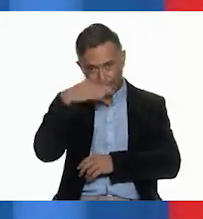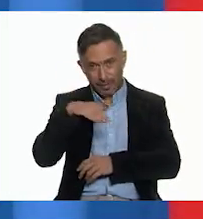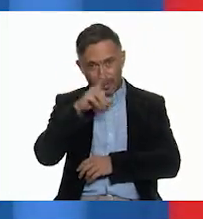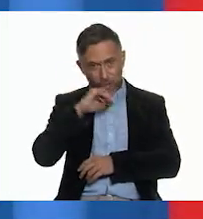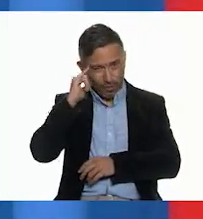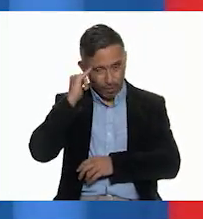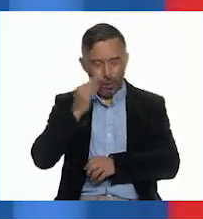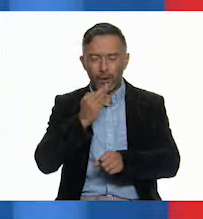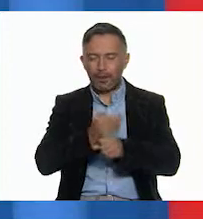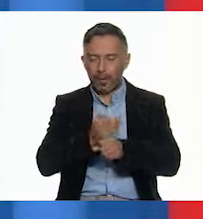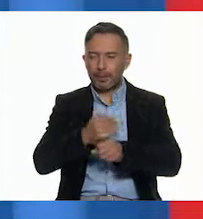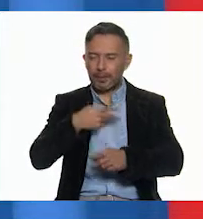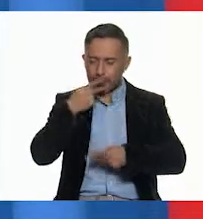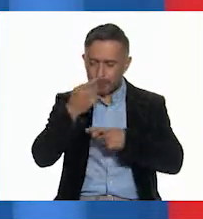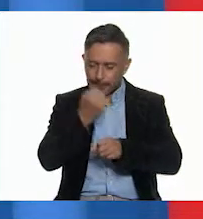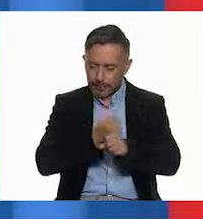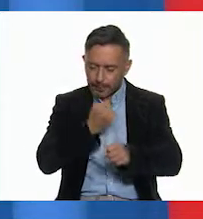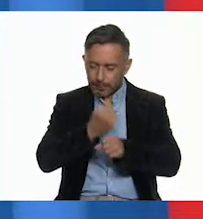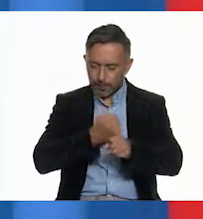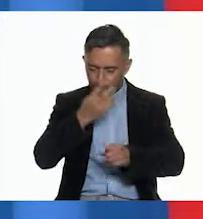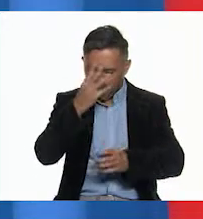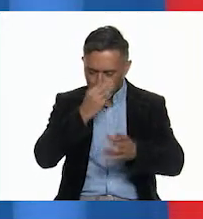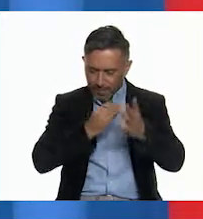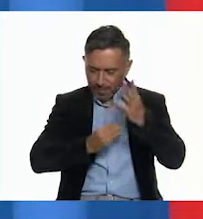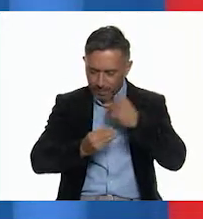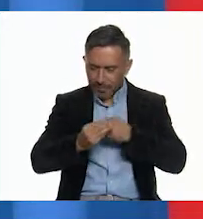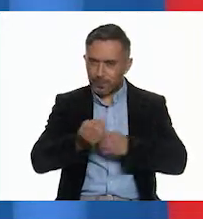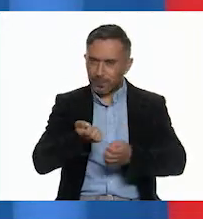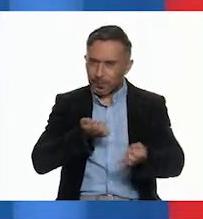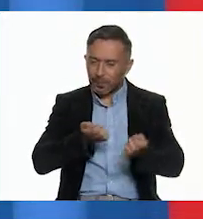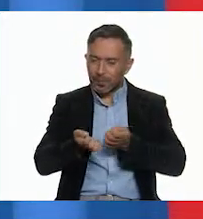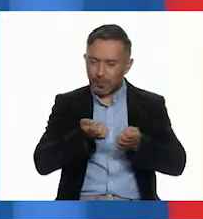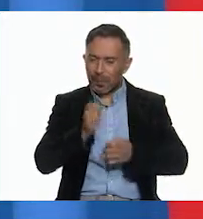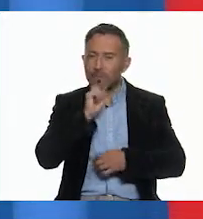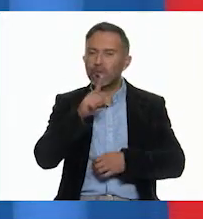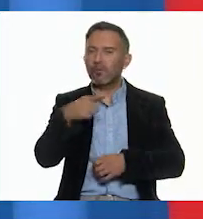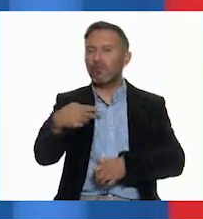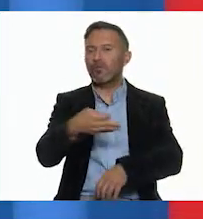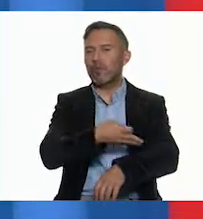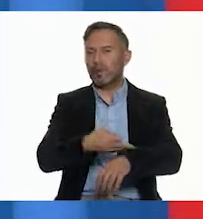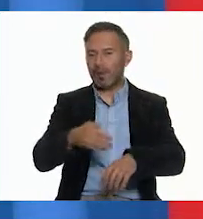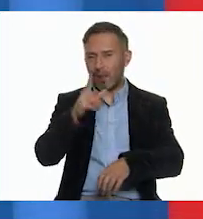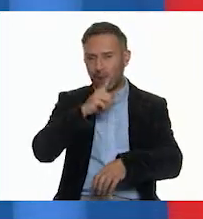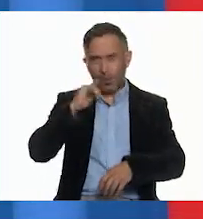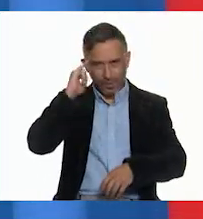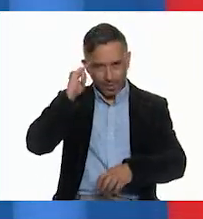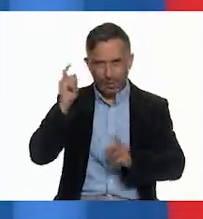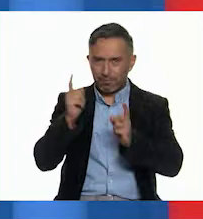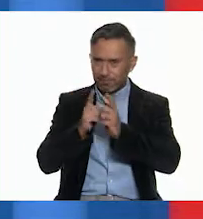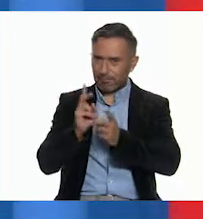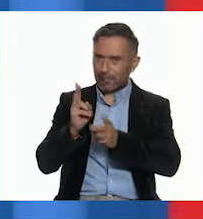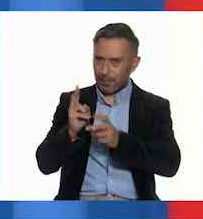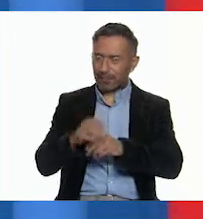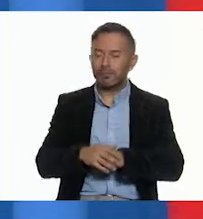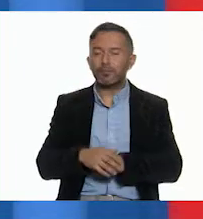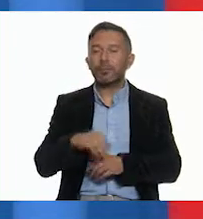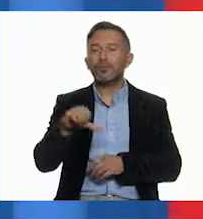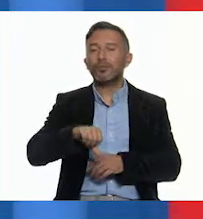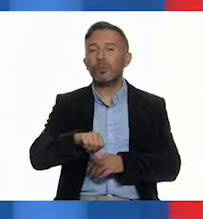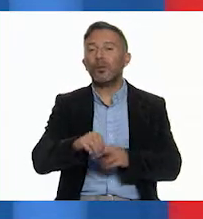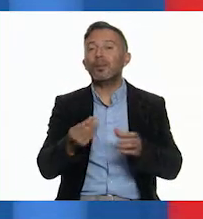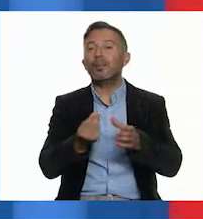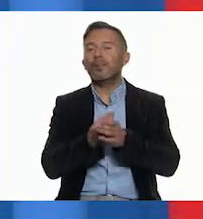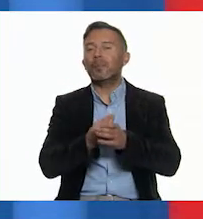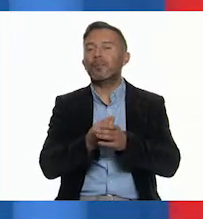este momento para practicarla y platica con tu familia en tu lengua materna. Por hoy hemos terminado con literatura infantil.